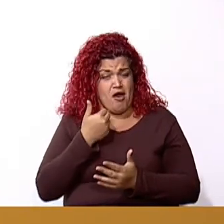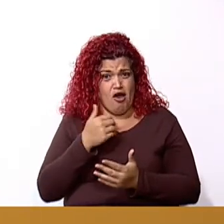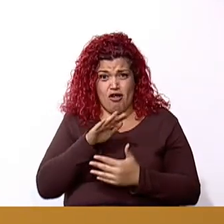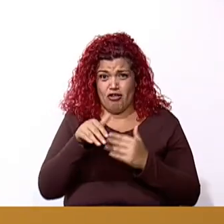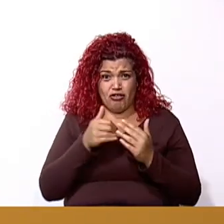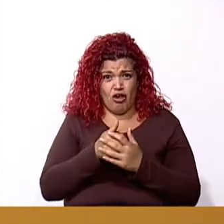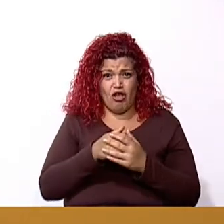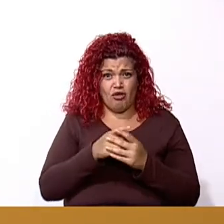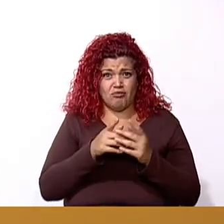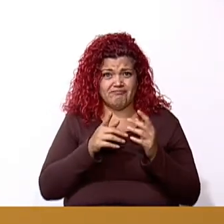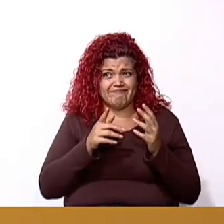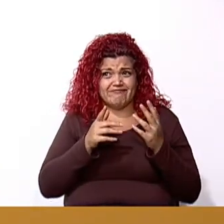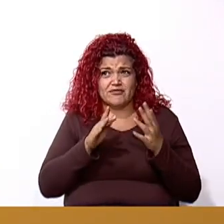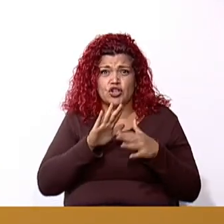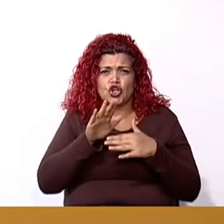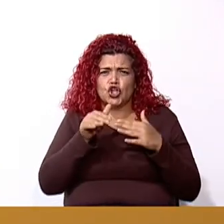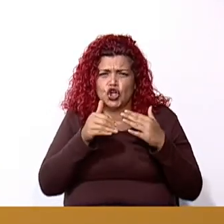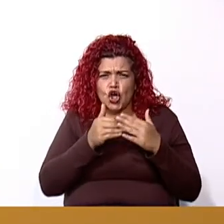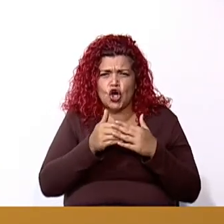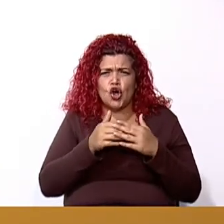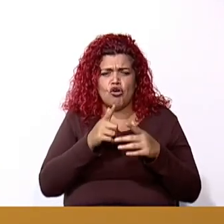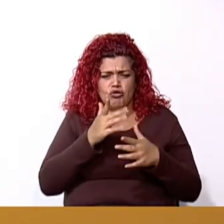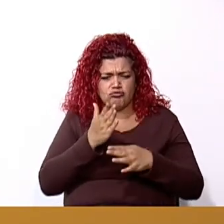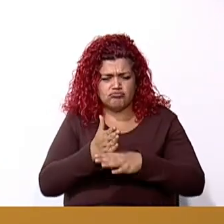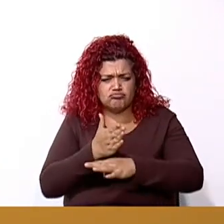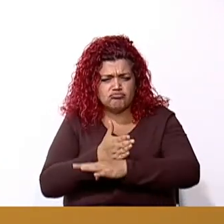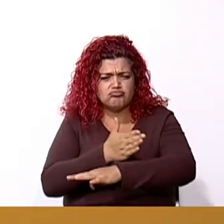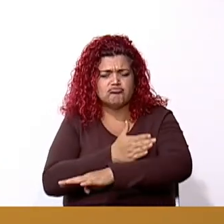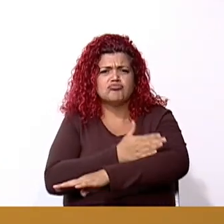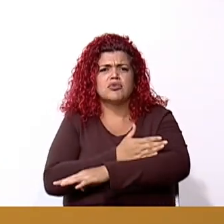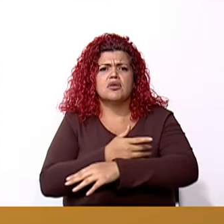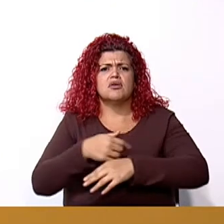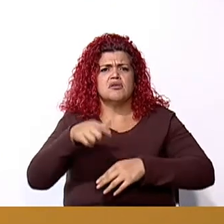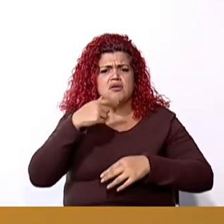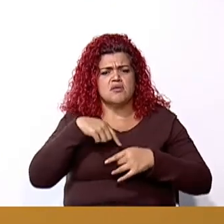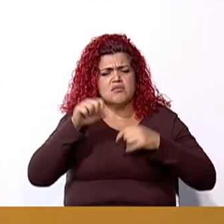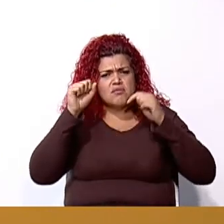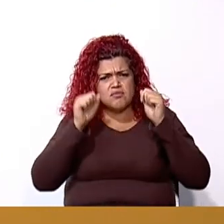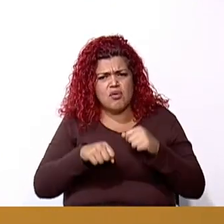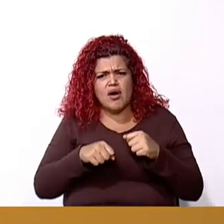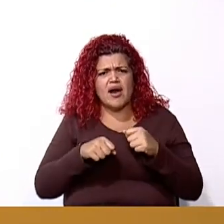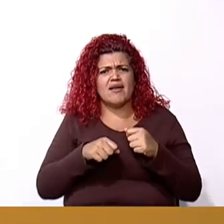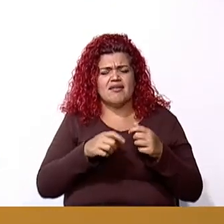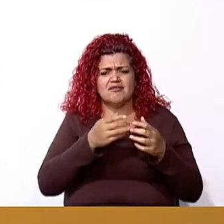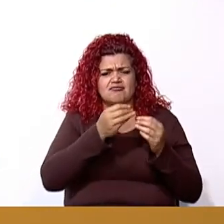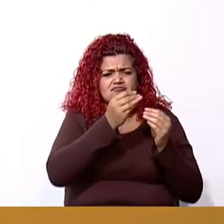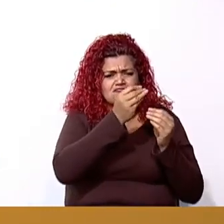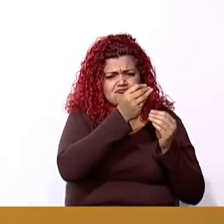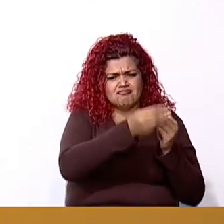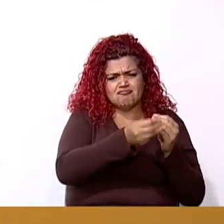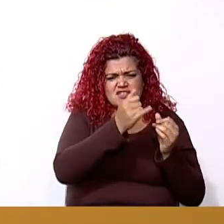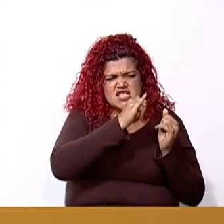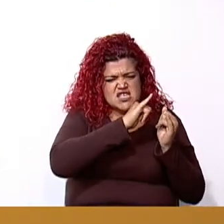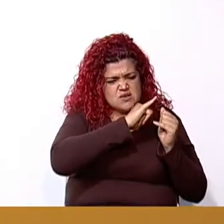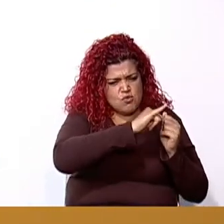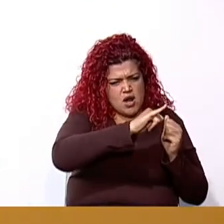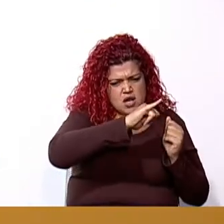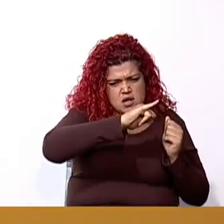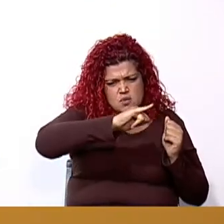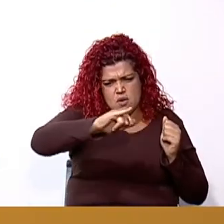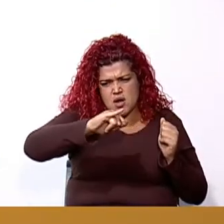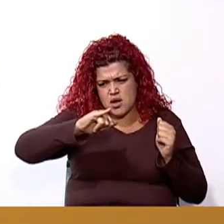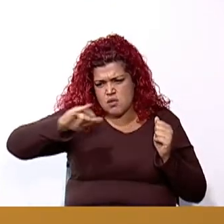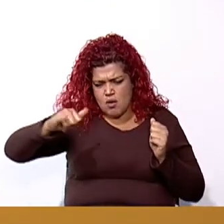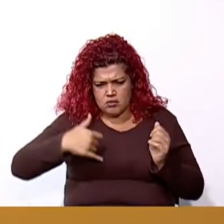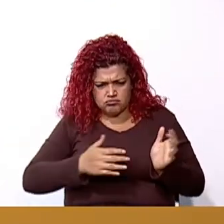todo es que todo este procedimiento nos permite hacer repartos equitativos de una